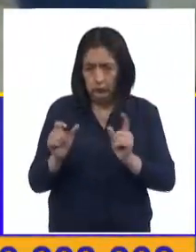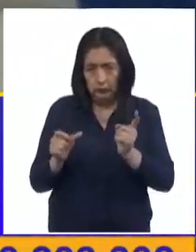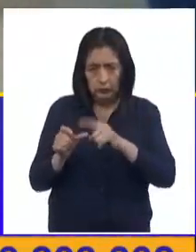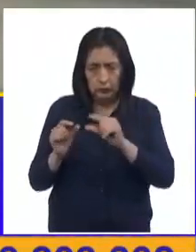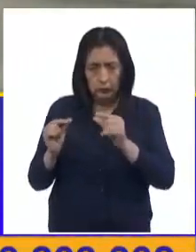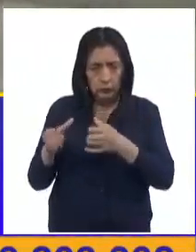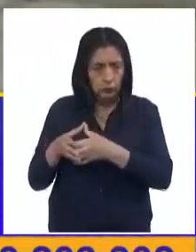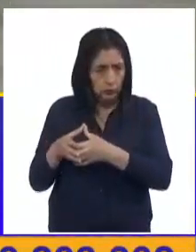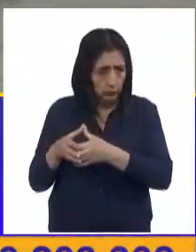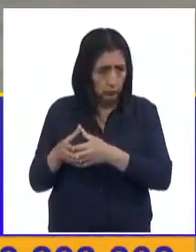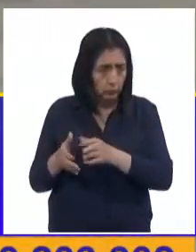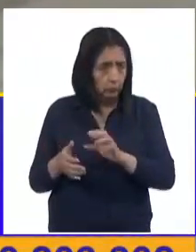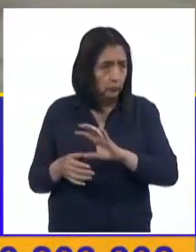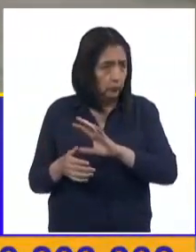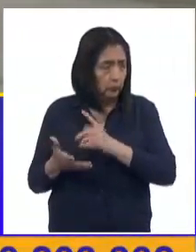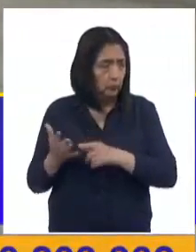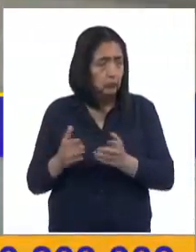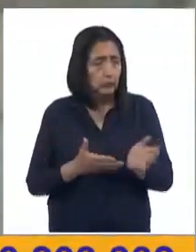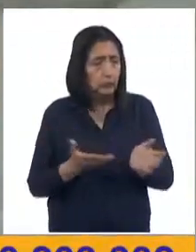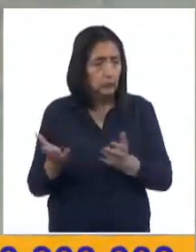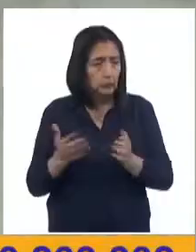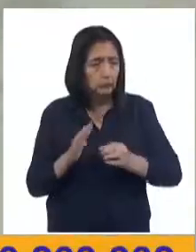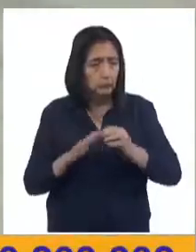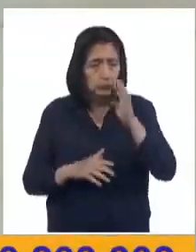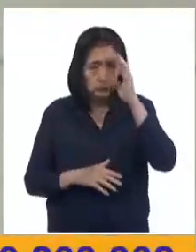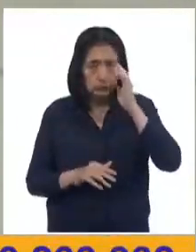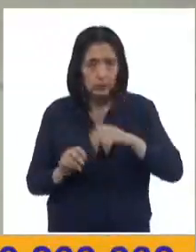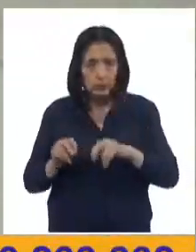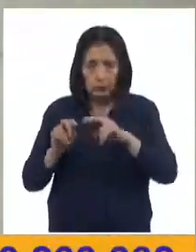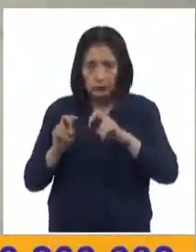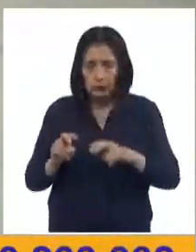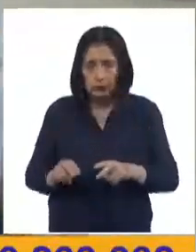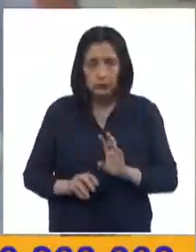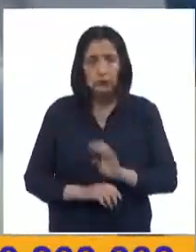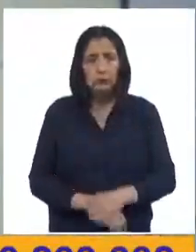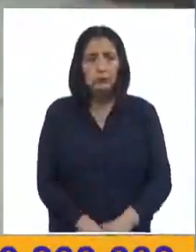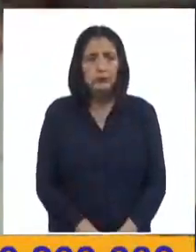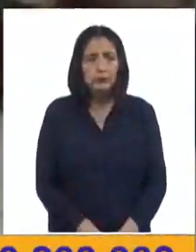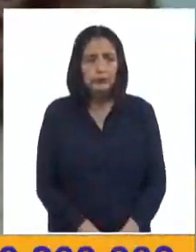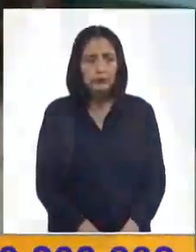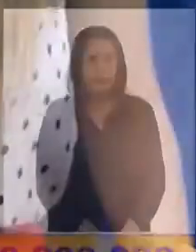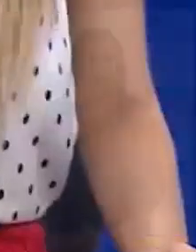fueron trasladados a la Divincri para las investigaciones pertinentes.